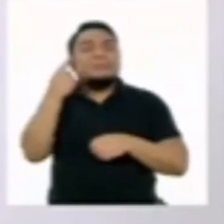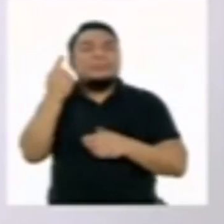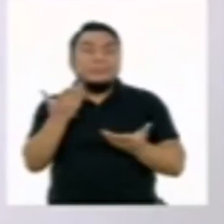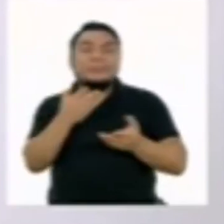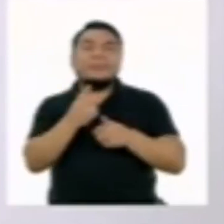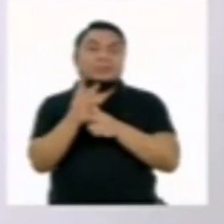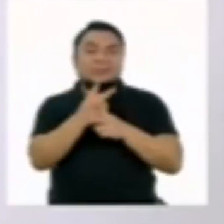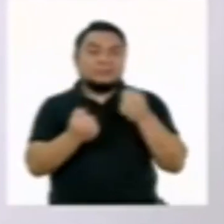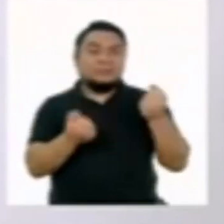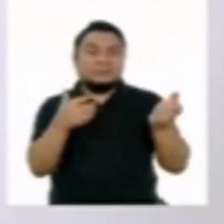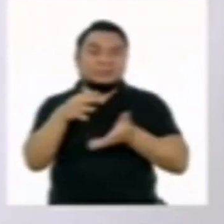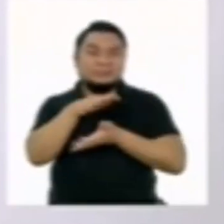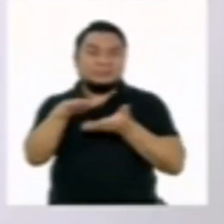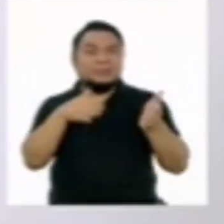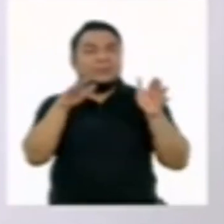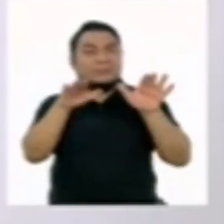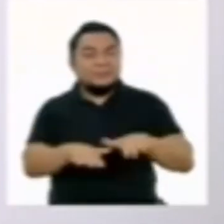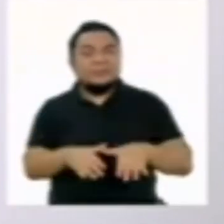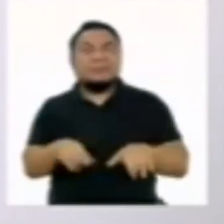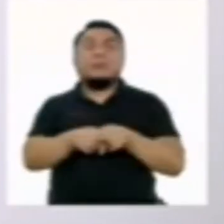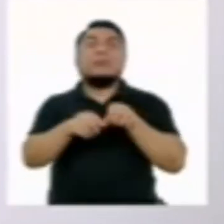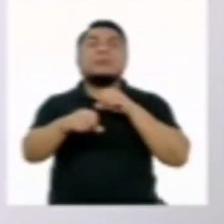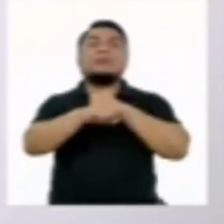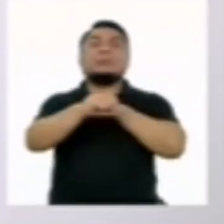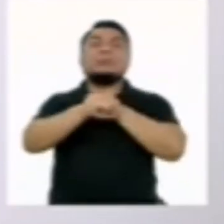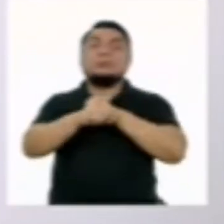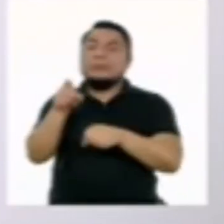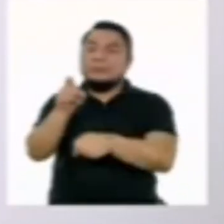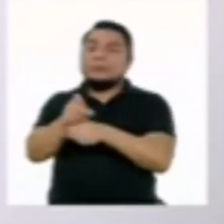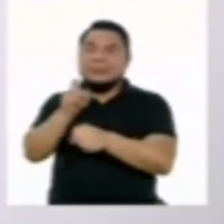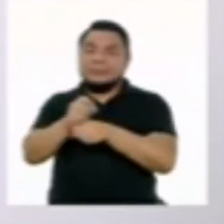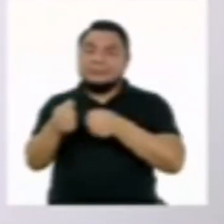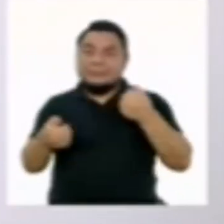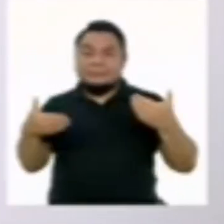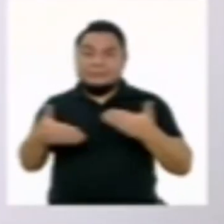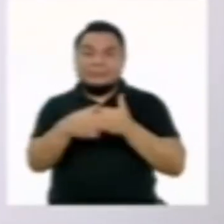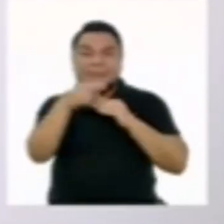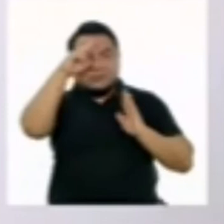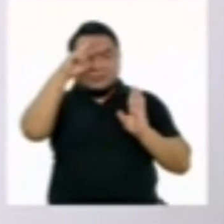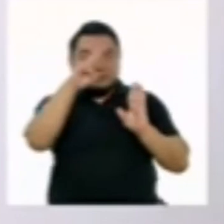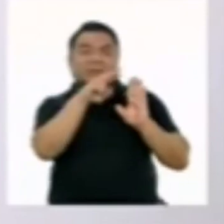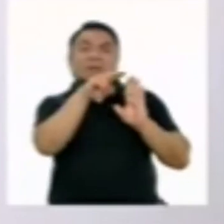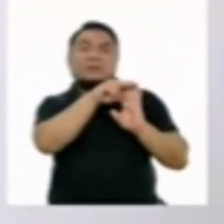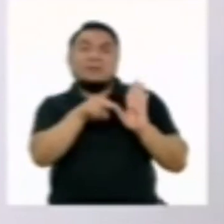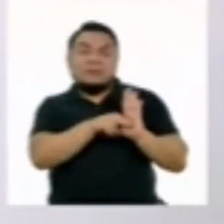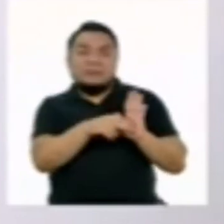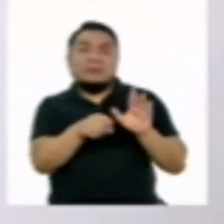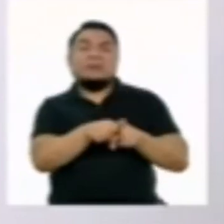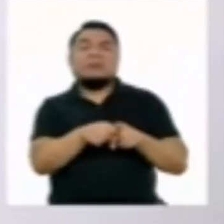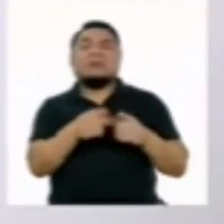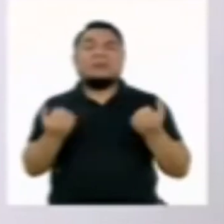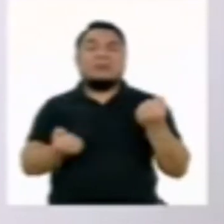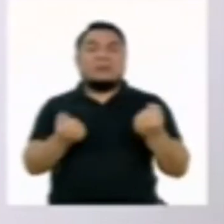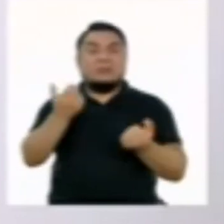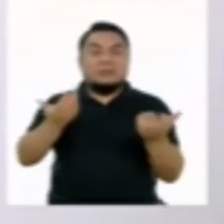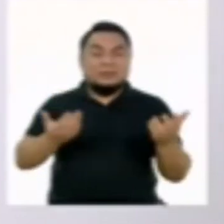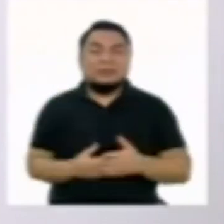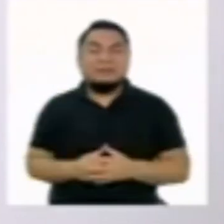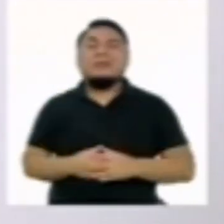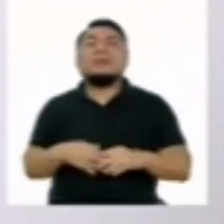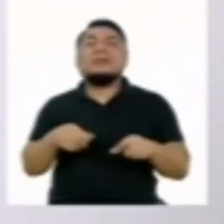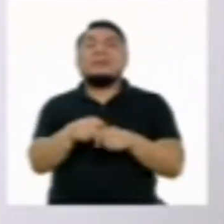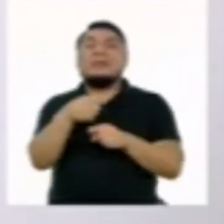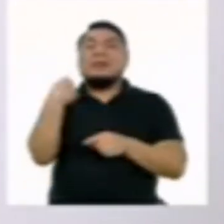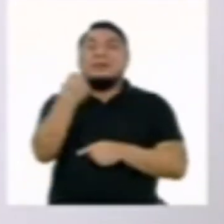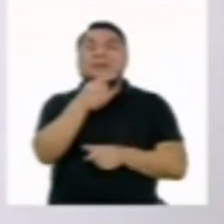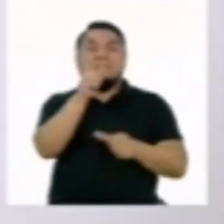caos vehicular, como las campañas de educación vial o una oportuna supervisión del cumplimiento de las normas de tránsito,